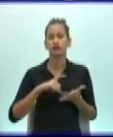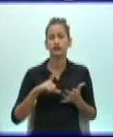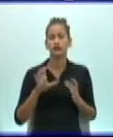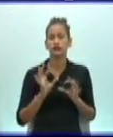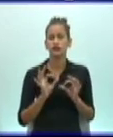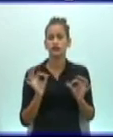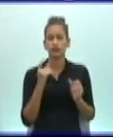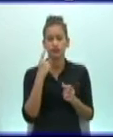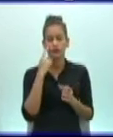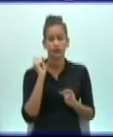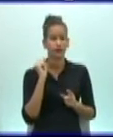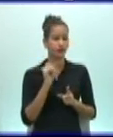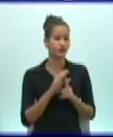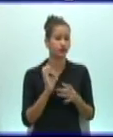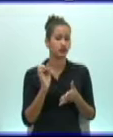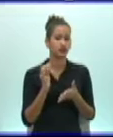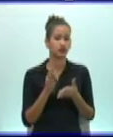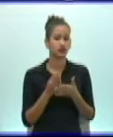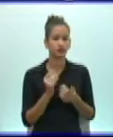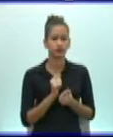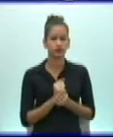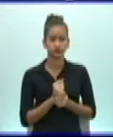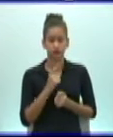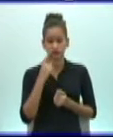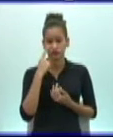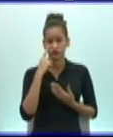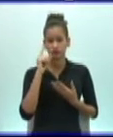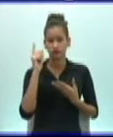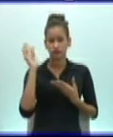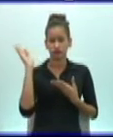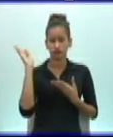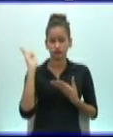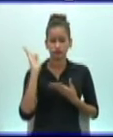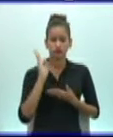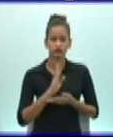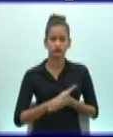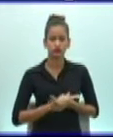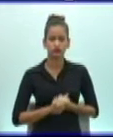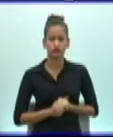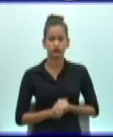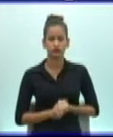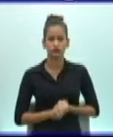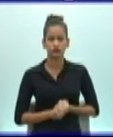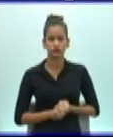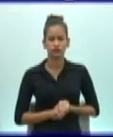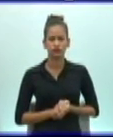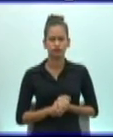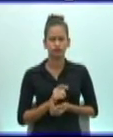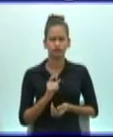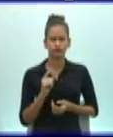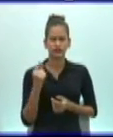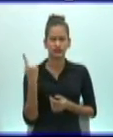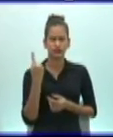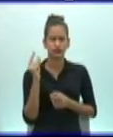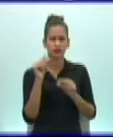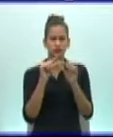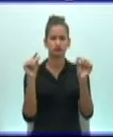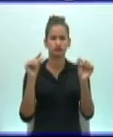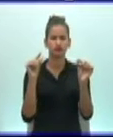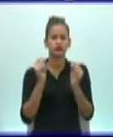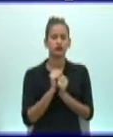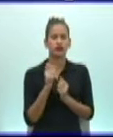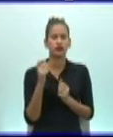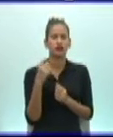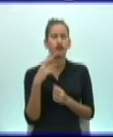principio de la clase. Mi verso es un surtidor. Recuerden que surtidor es